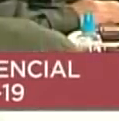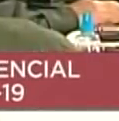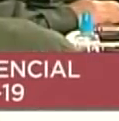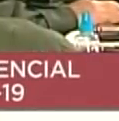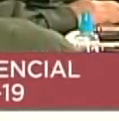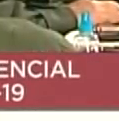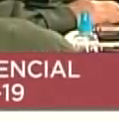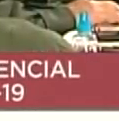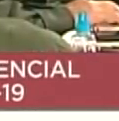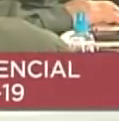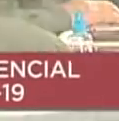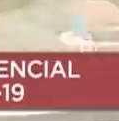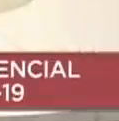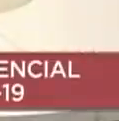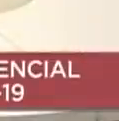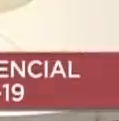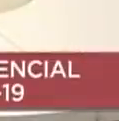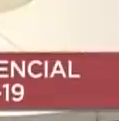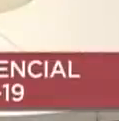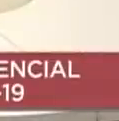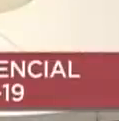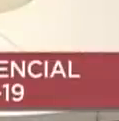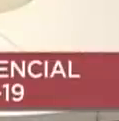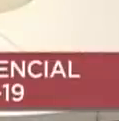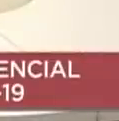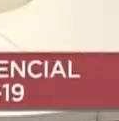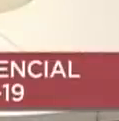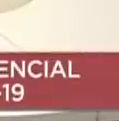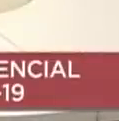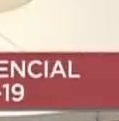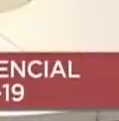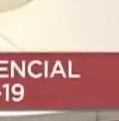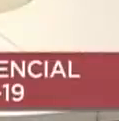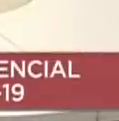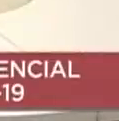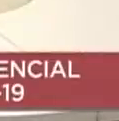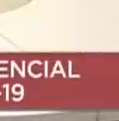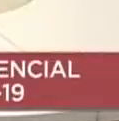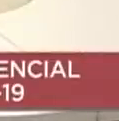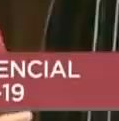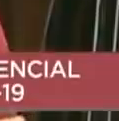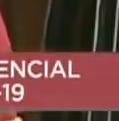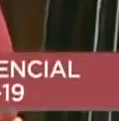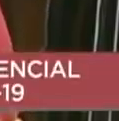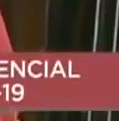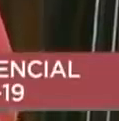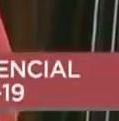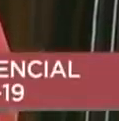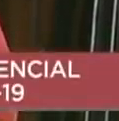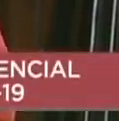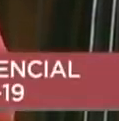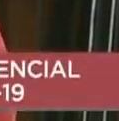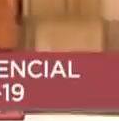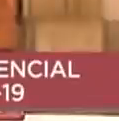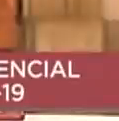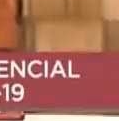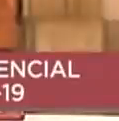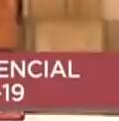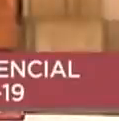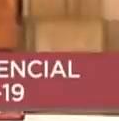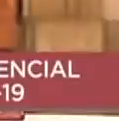Capital, alcaldesa del municipio bolivariano Libertador, la misión médica cubana, a quien